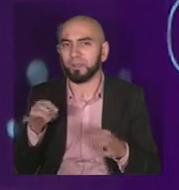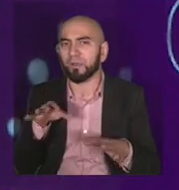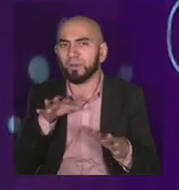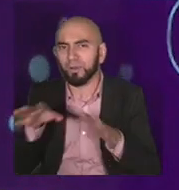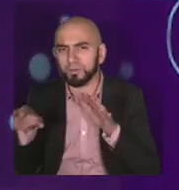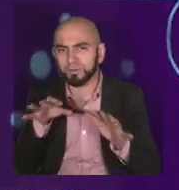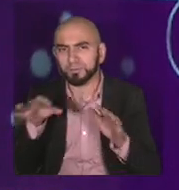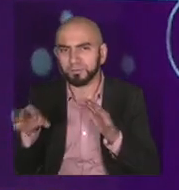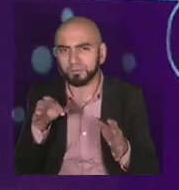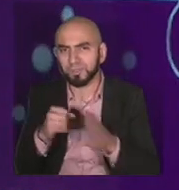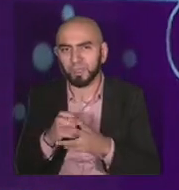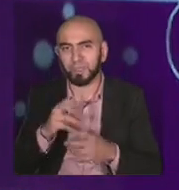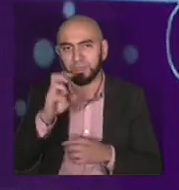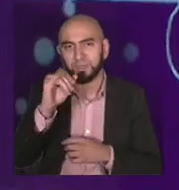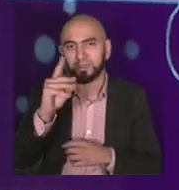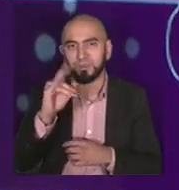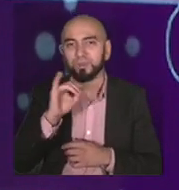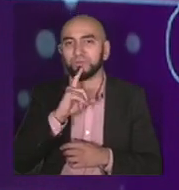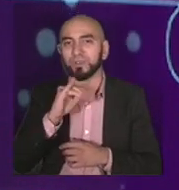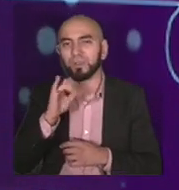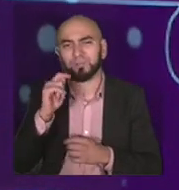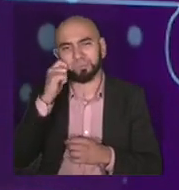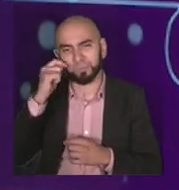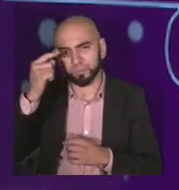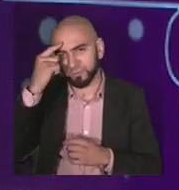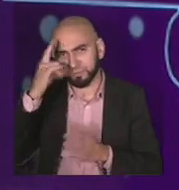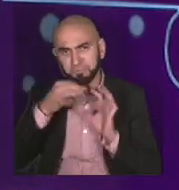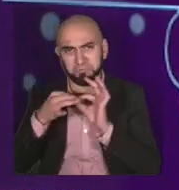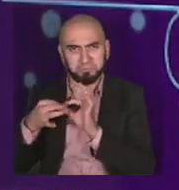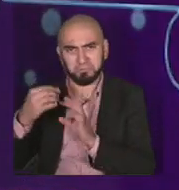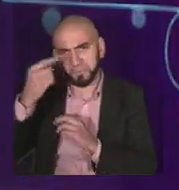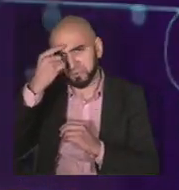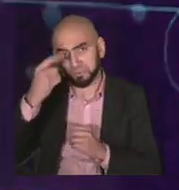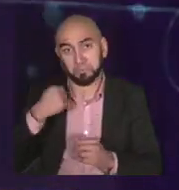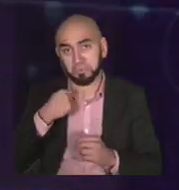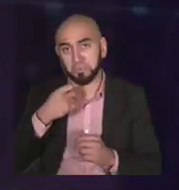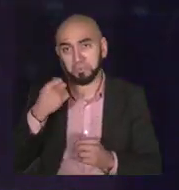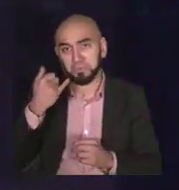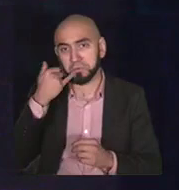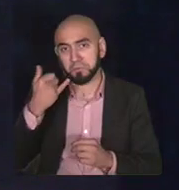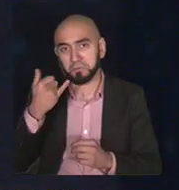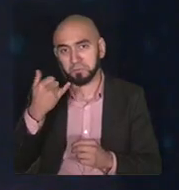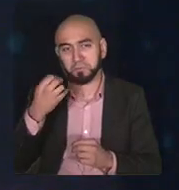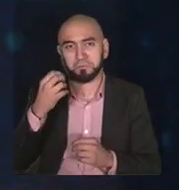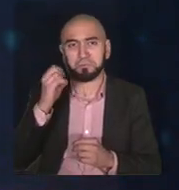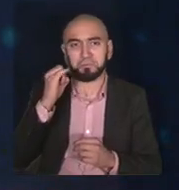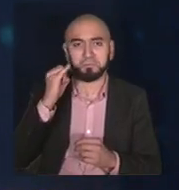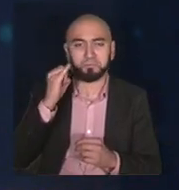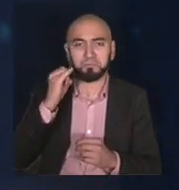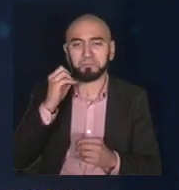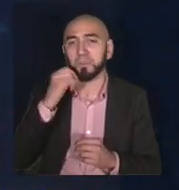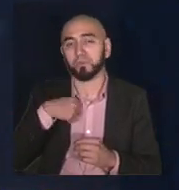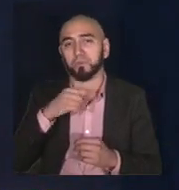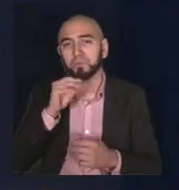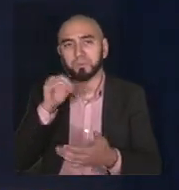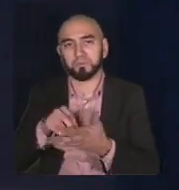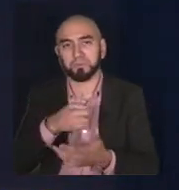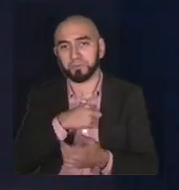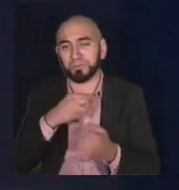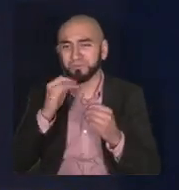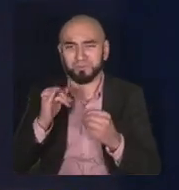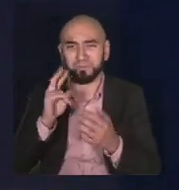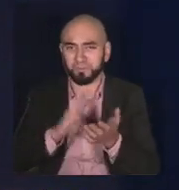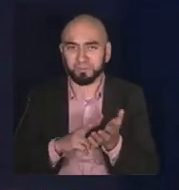calidades idióticas, pero yo lo llamo, yo no lo digo, pero yo lo llamo. Sí, entonces tenemos un impasse entre los